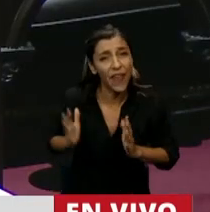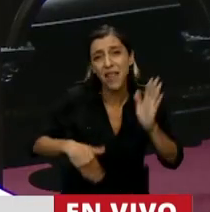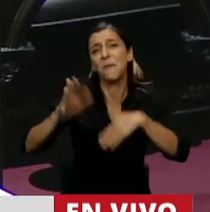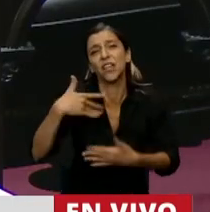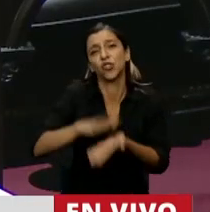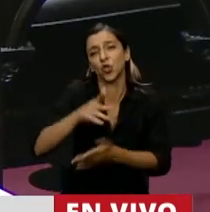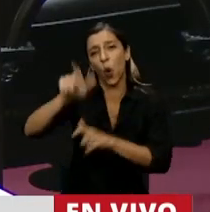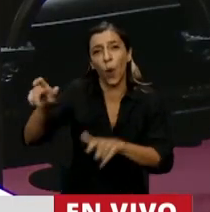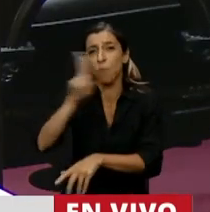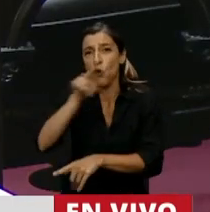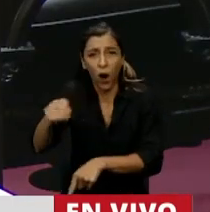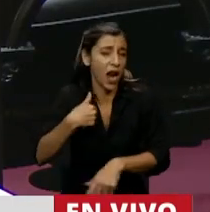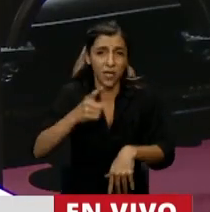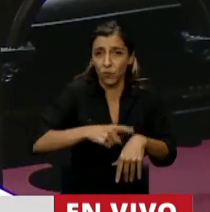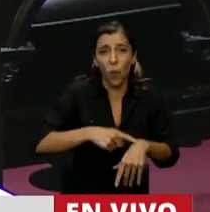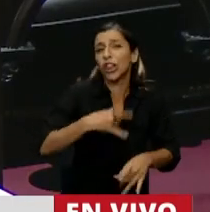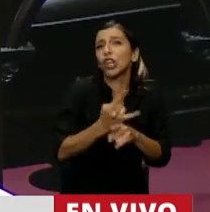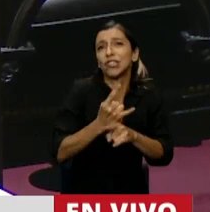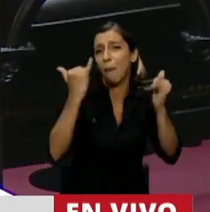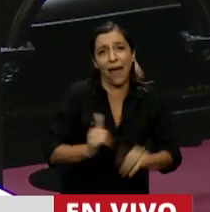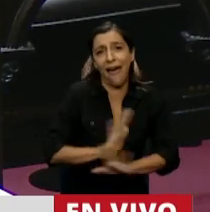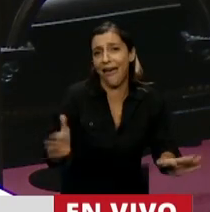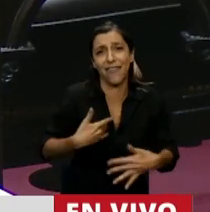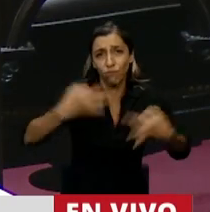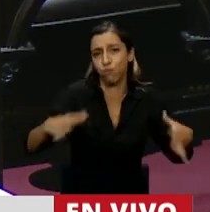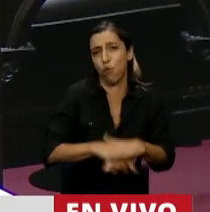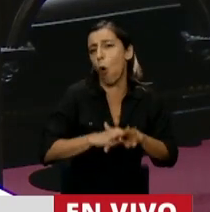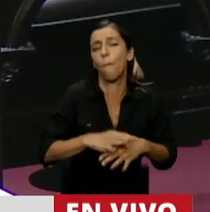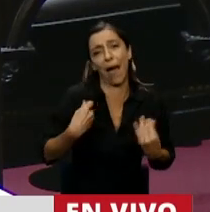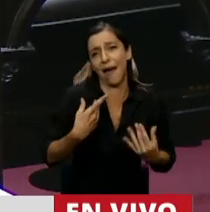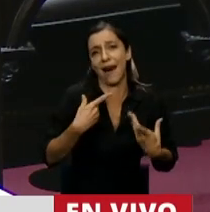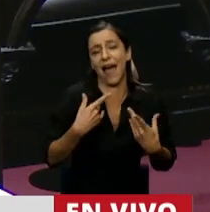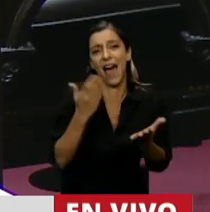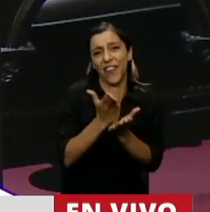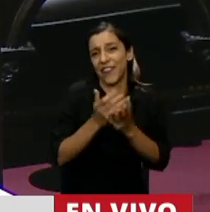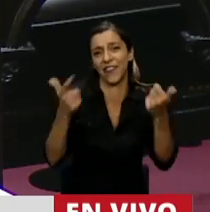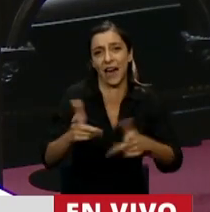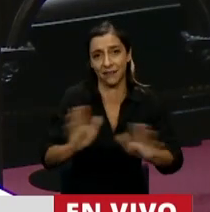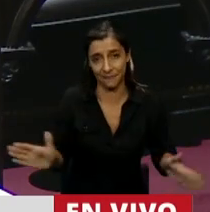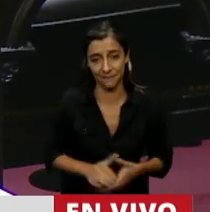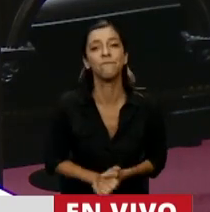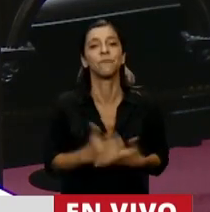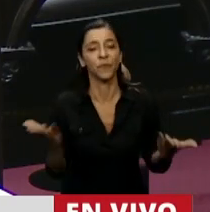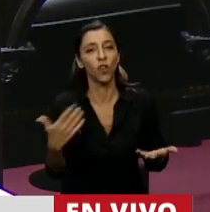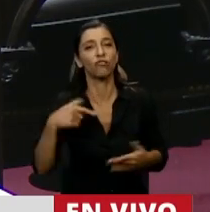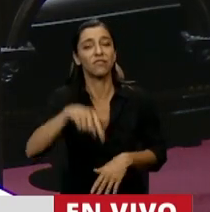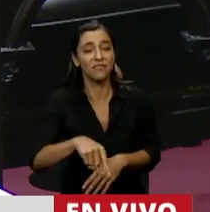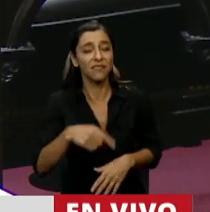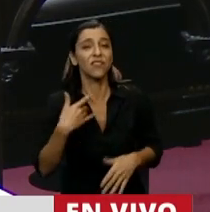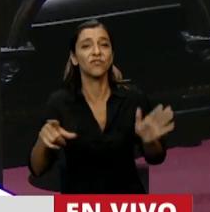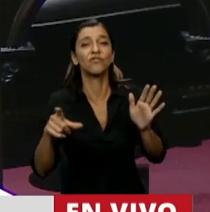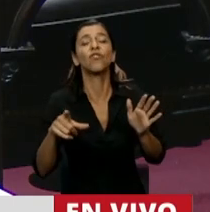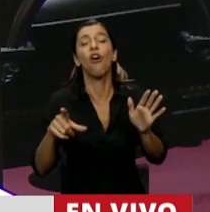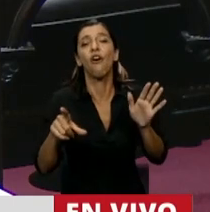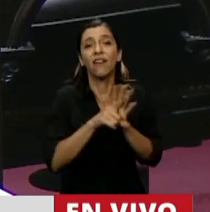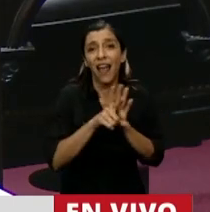sido relegadas a lo largo de la historia. Y lo segundo, presidente, que esto no debería aprobarse porque es simplemente o solamente un